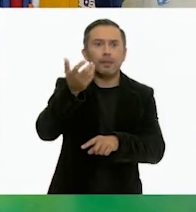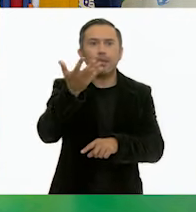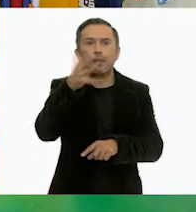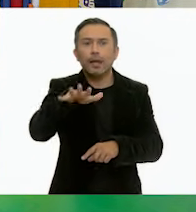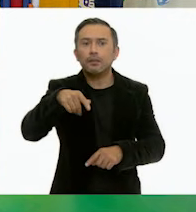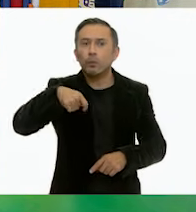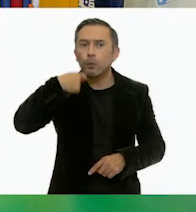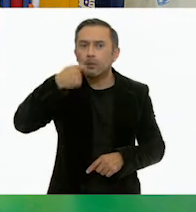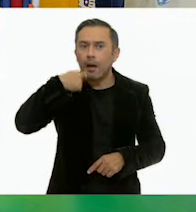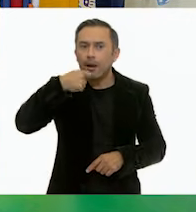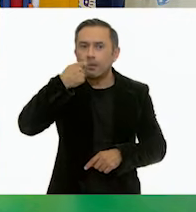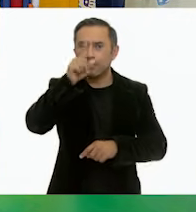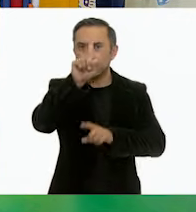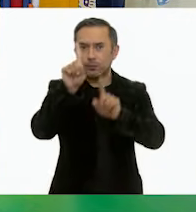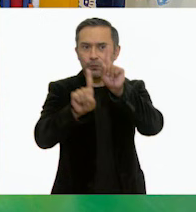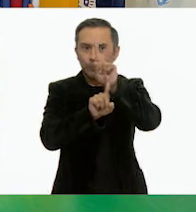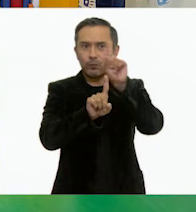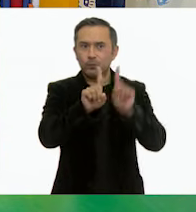bien.